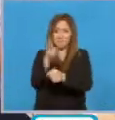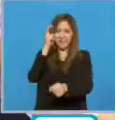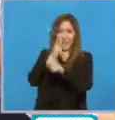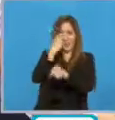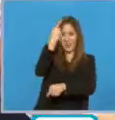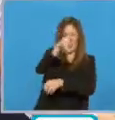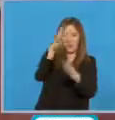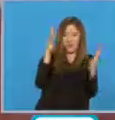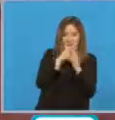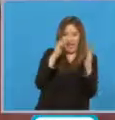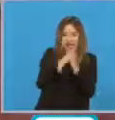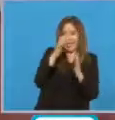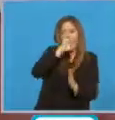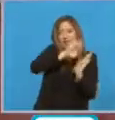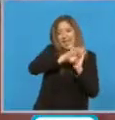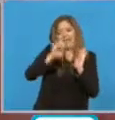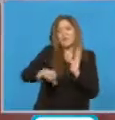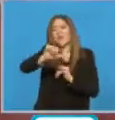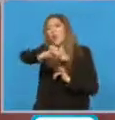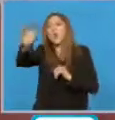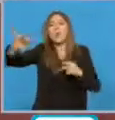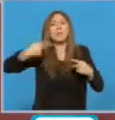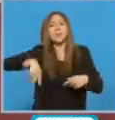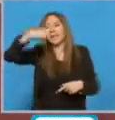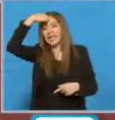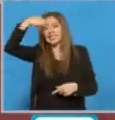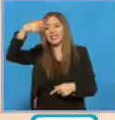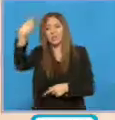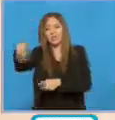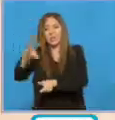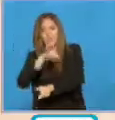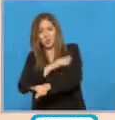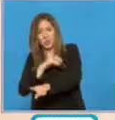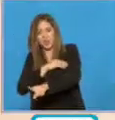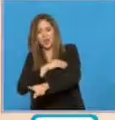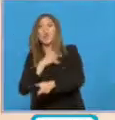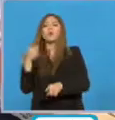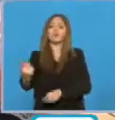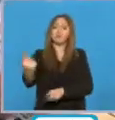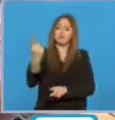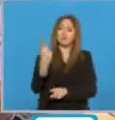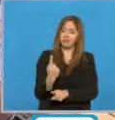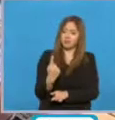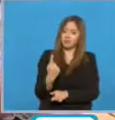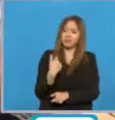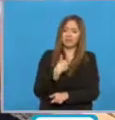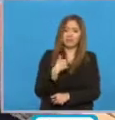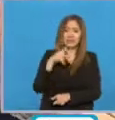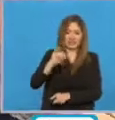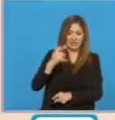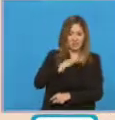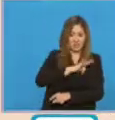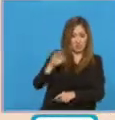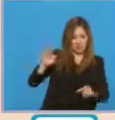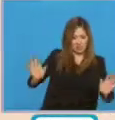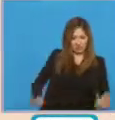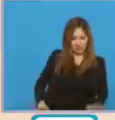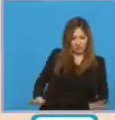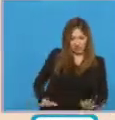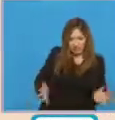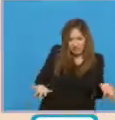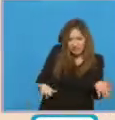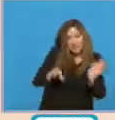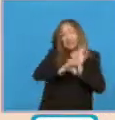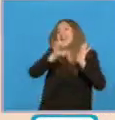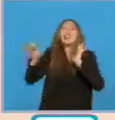invitar? Claro. O sea, Qué cuando difícil. te sales de esta burbuja en donde adoras a tu bombón, en donde lo quieres tal y